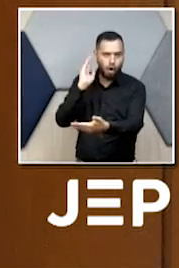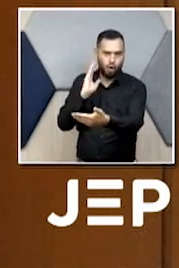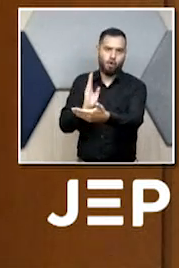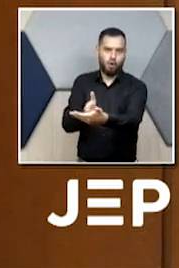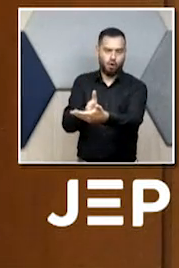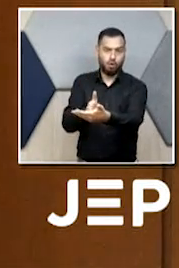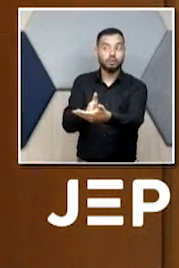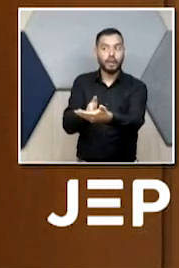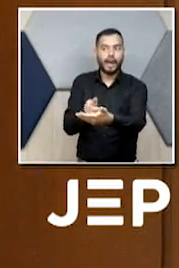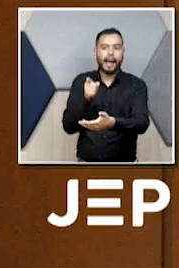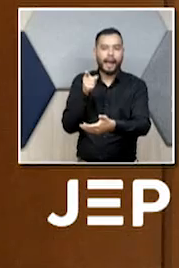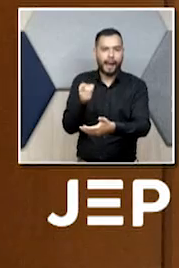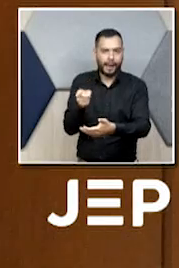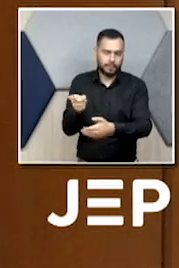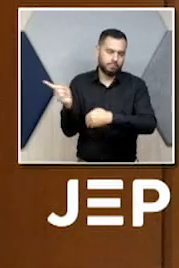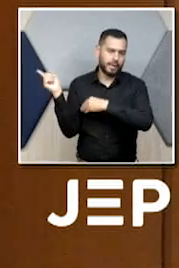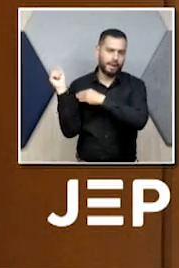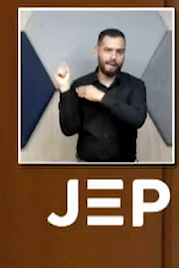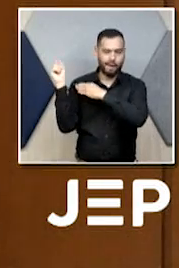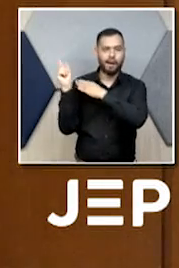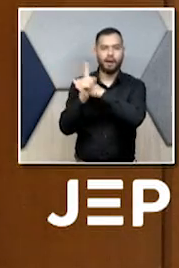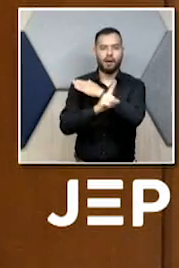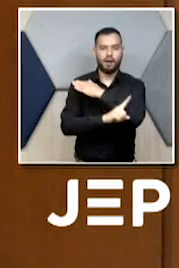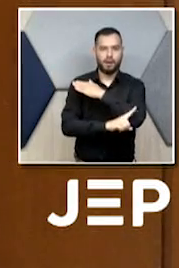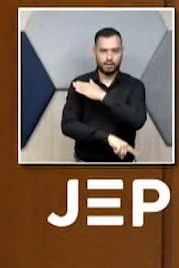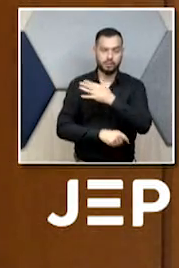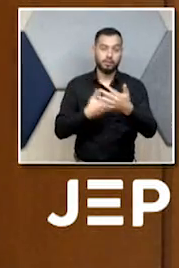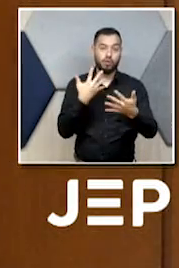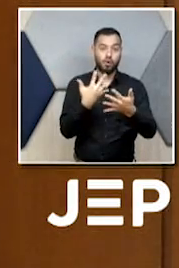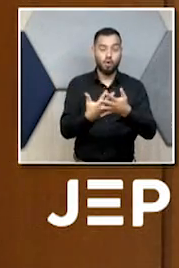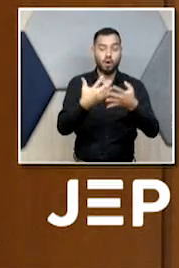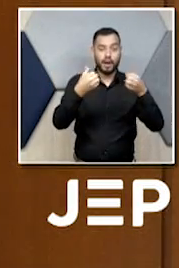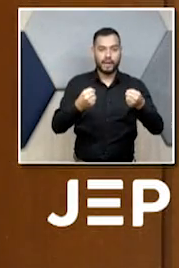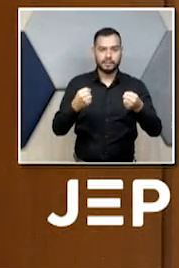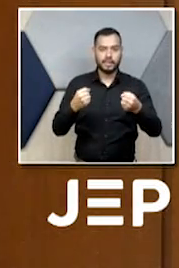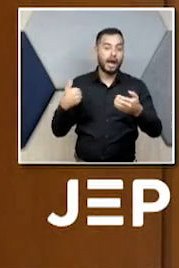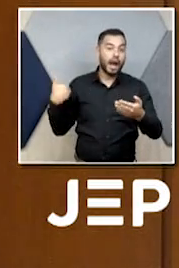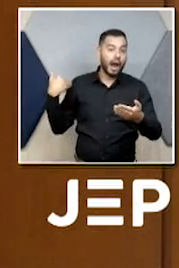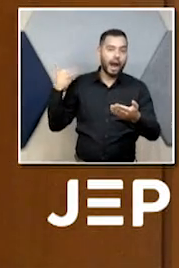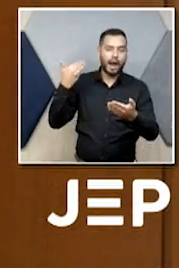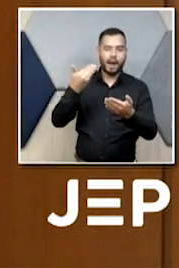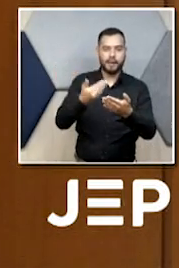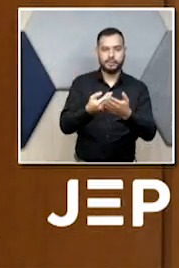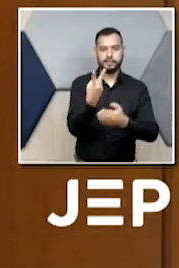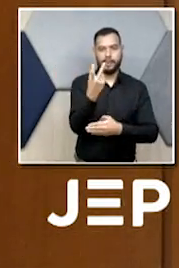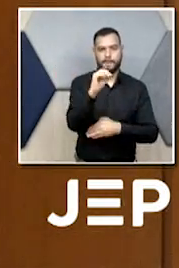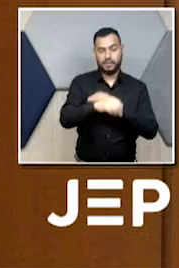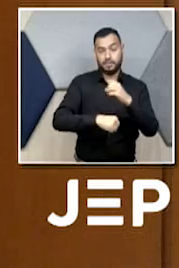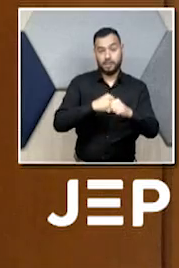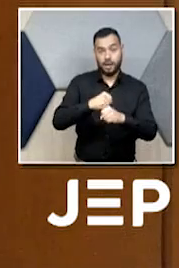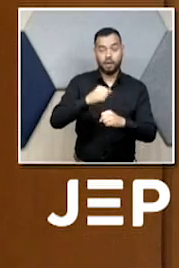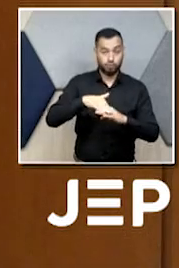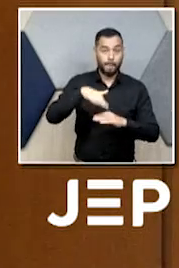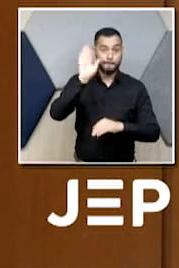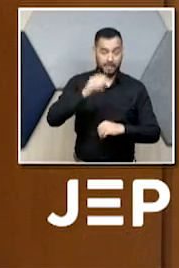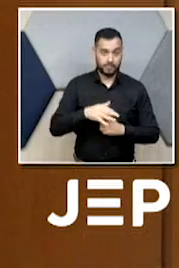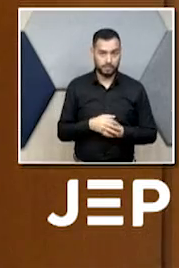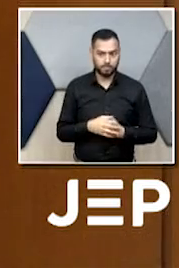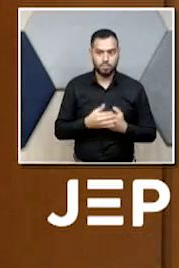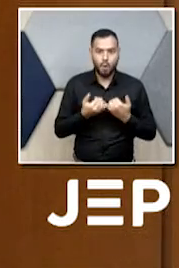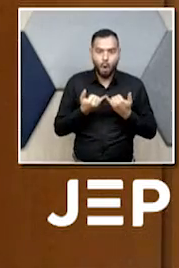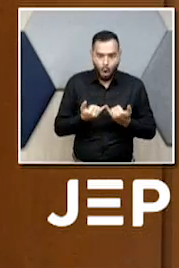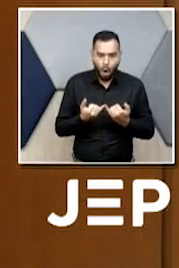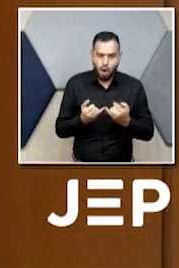enfrentarán sanciones de cárcel de hasta 20 años. Esa vía hoy también se activa. Las